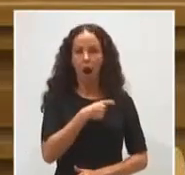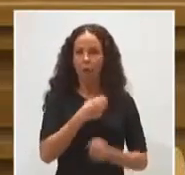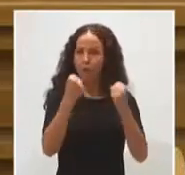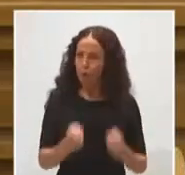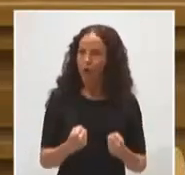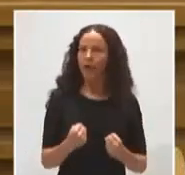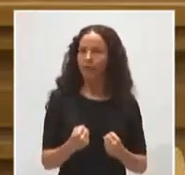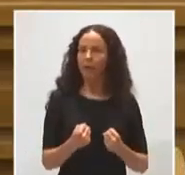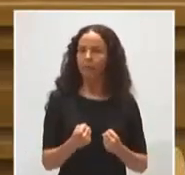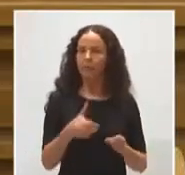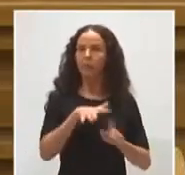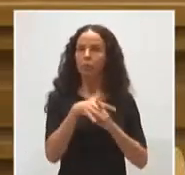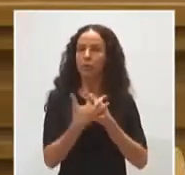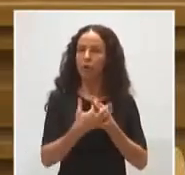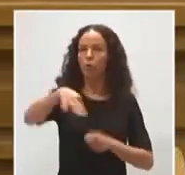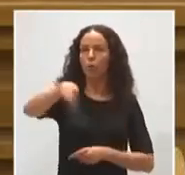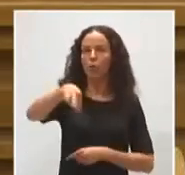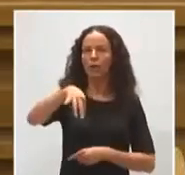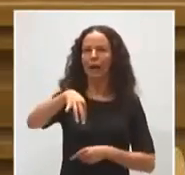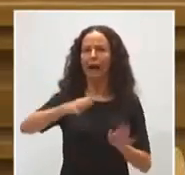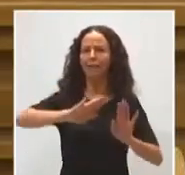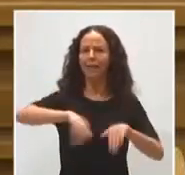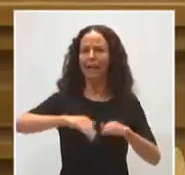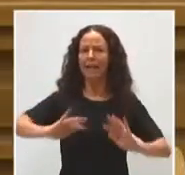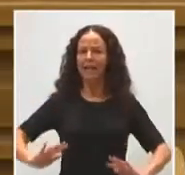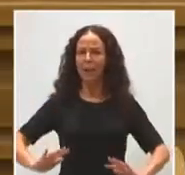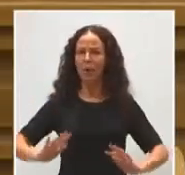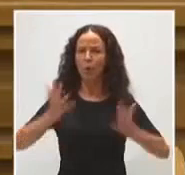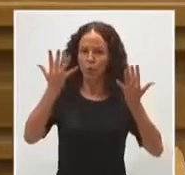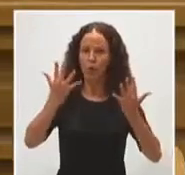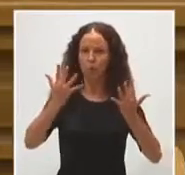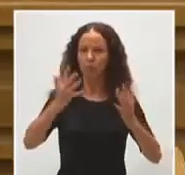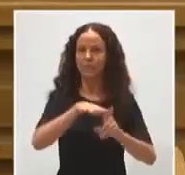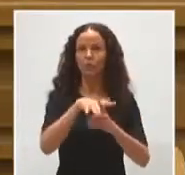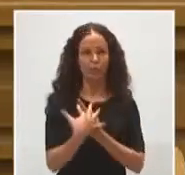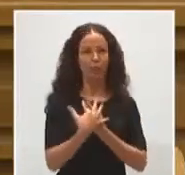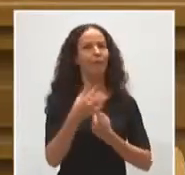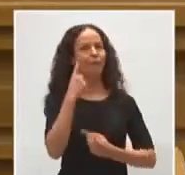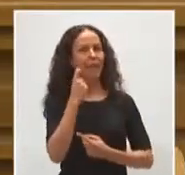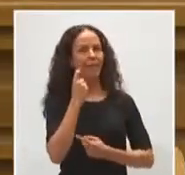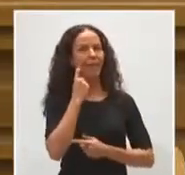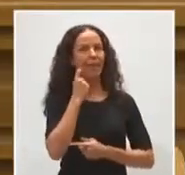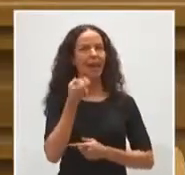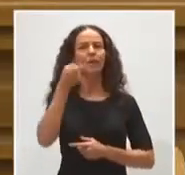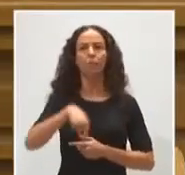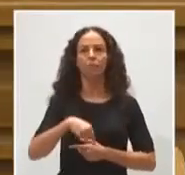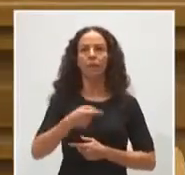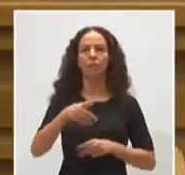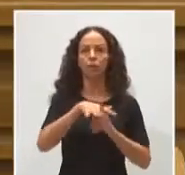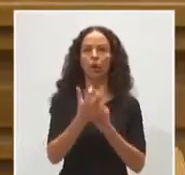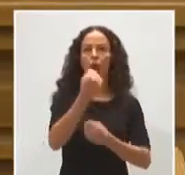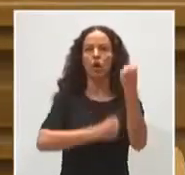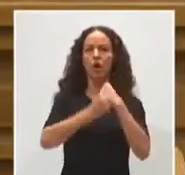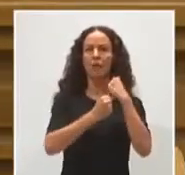excepcionalidad tremenda que ha revolucionado por completo el panorama financiero la dinámica económica que nos ha llevado